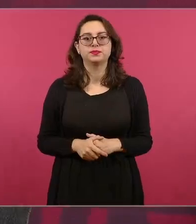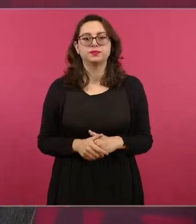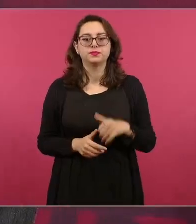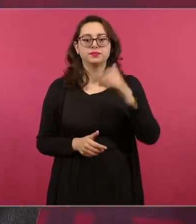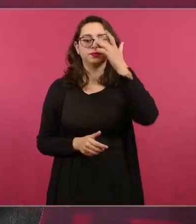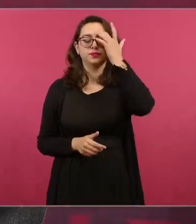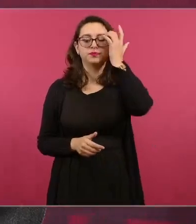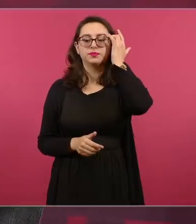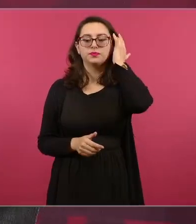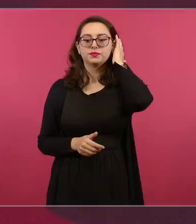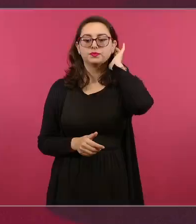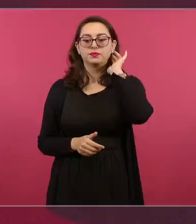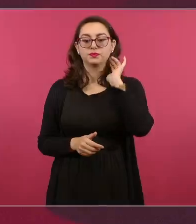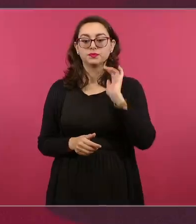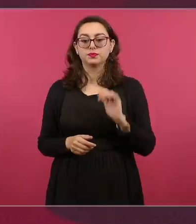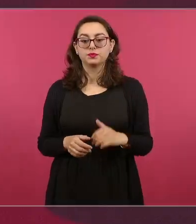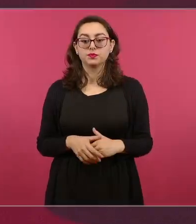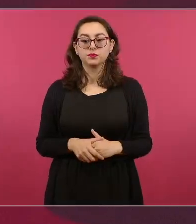de